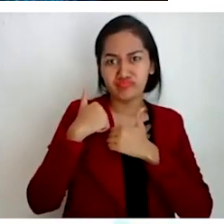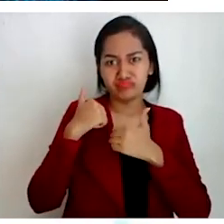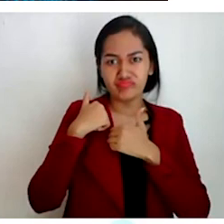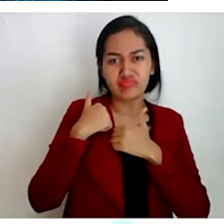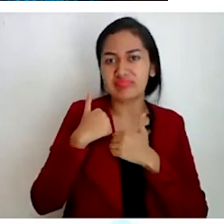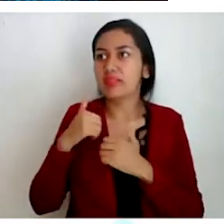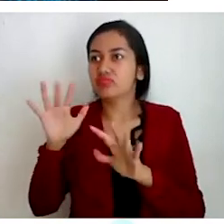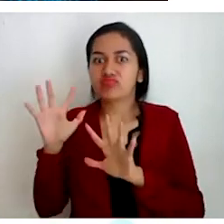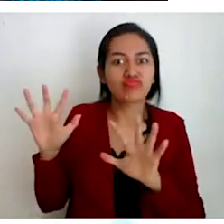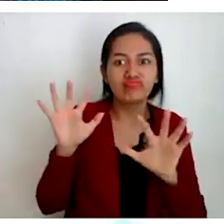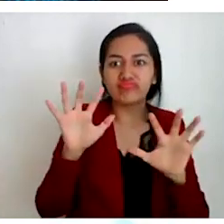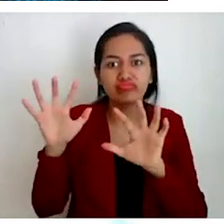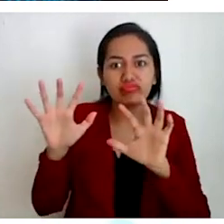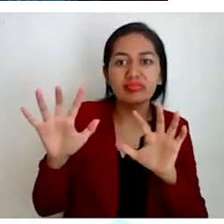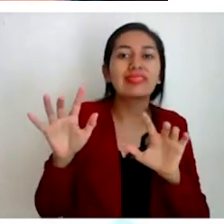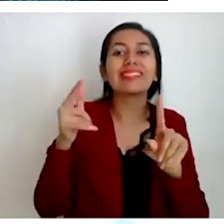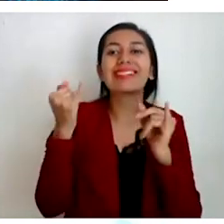retratado.